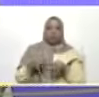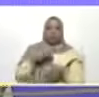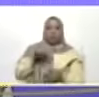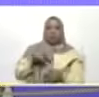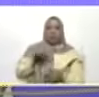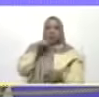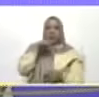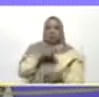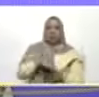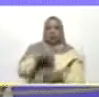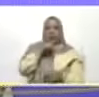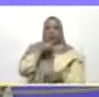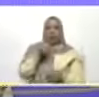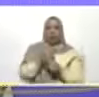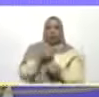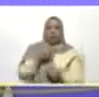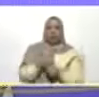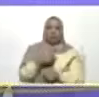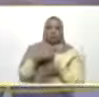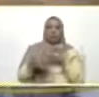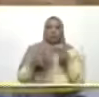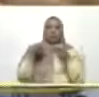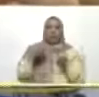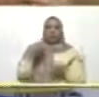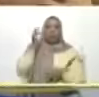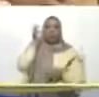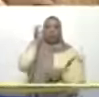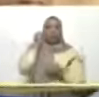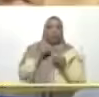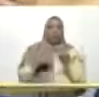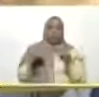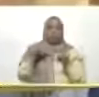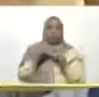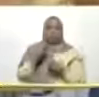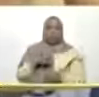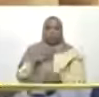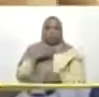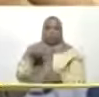canto número 15 mujeres e igualdad de